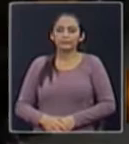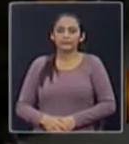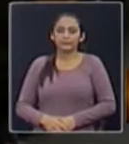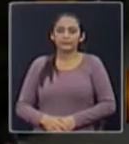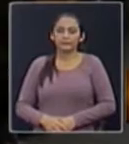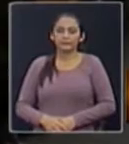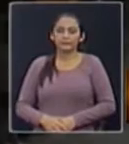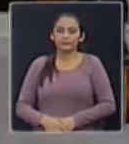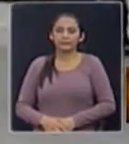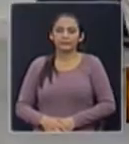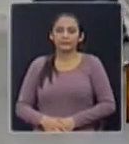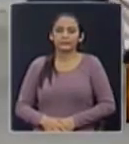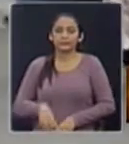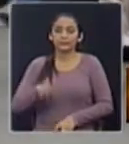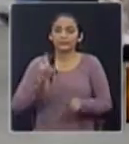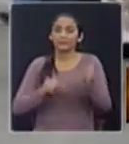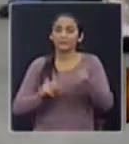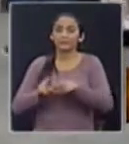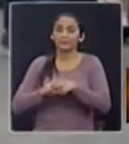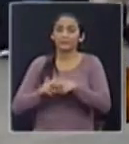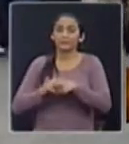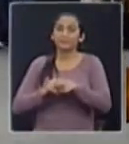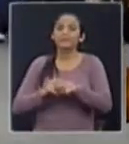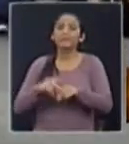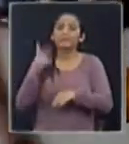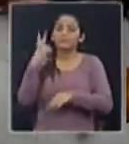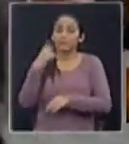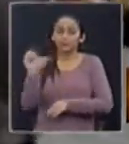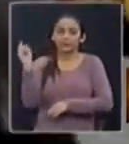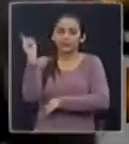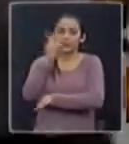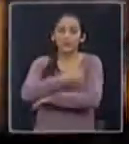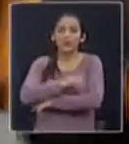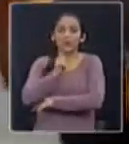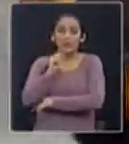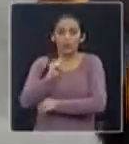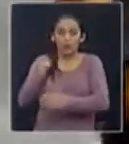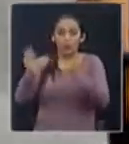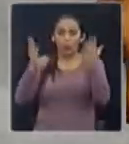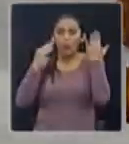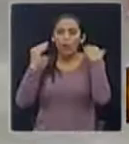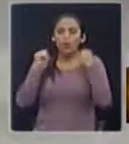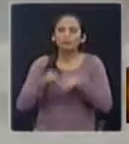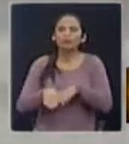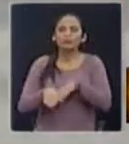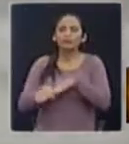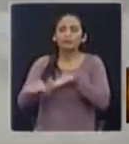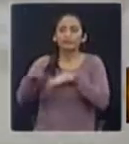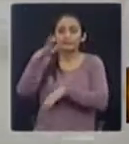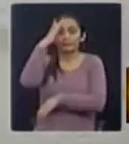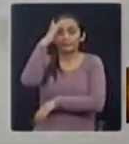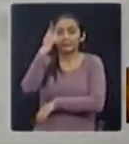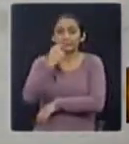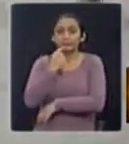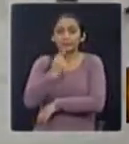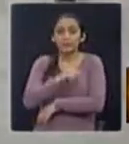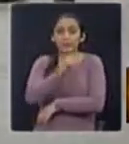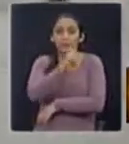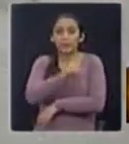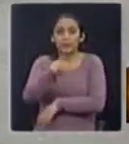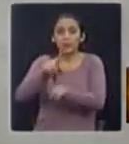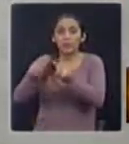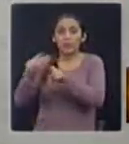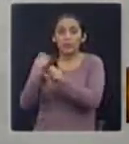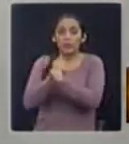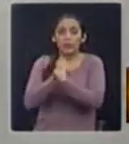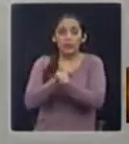Luego de 2 días de la movilización de un grupo de taxistas en Guayaquil en contra de la informalidad y de las plataformas de transnacionales,